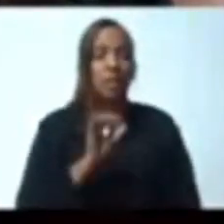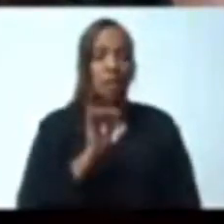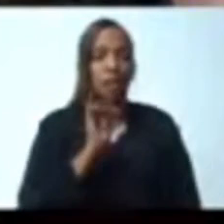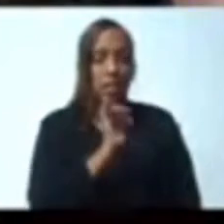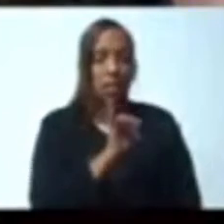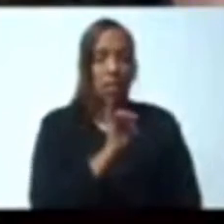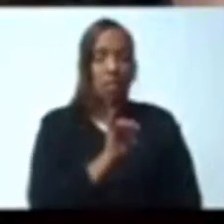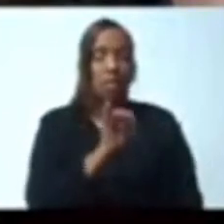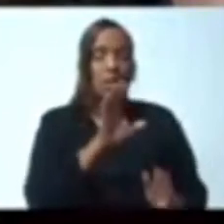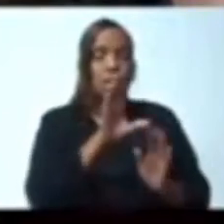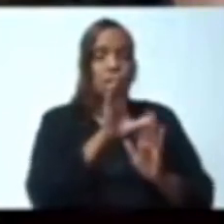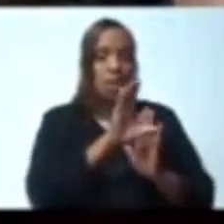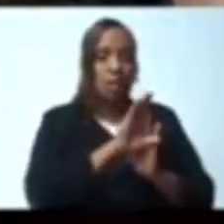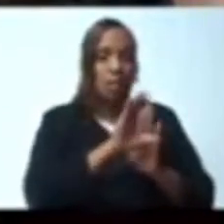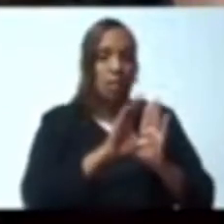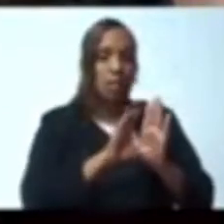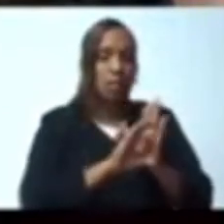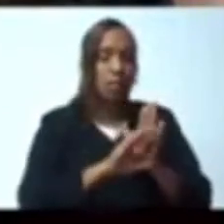1963.